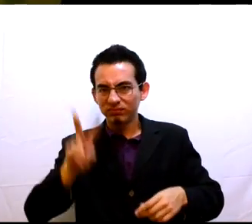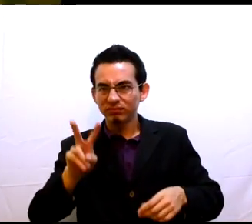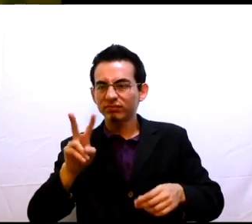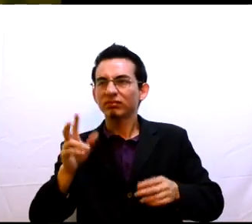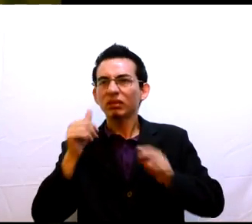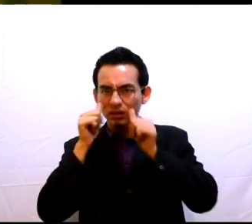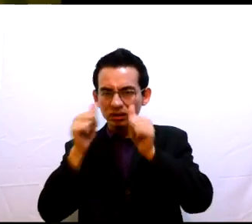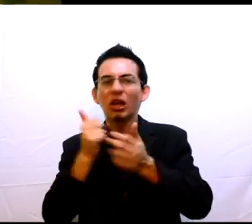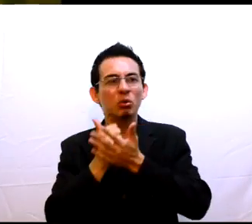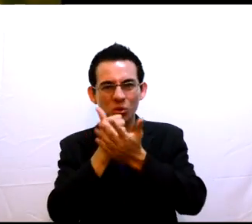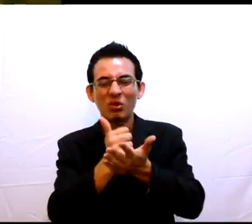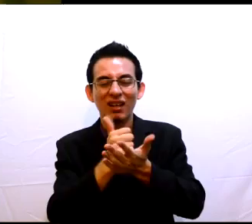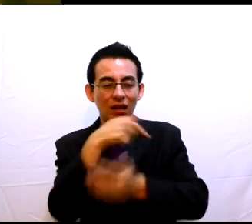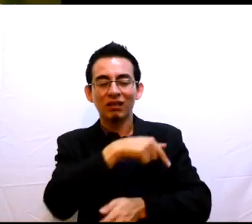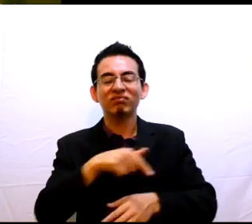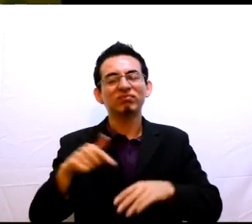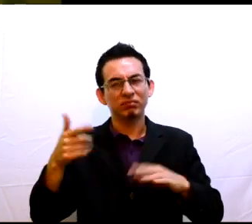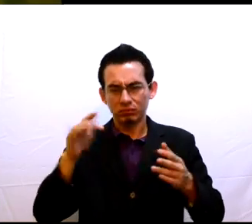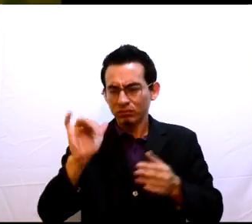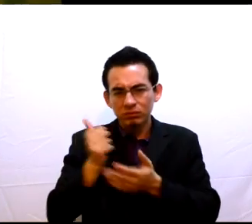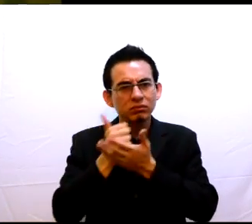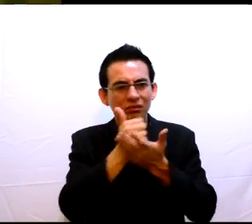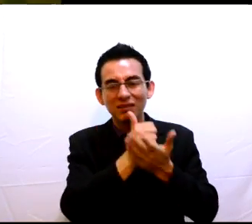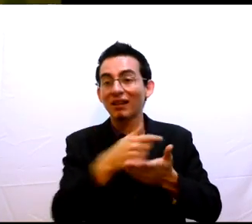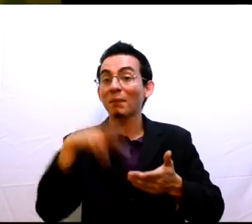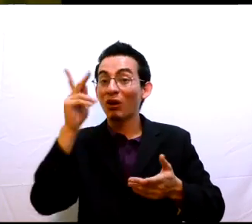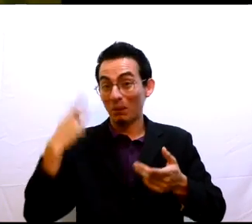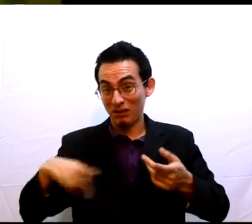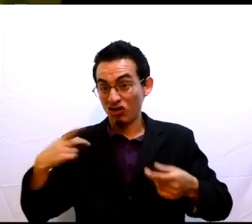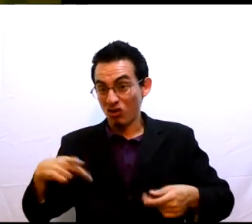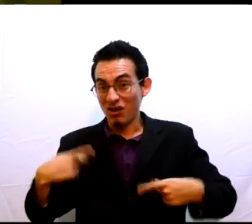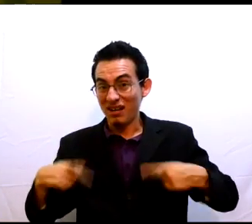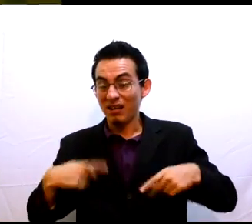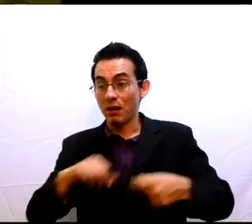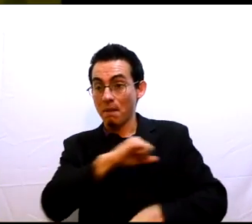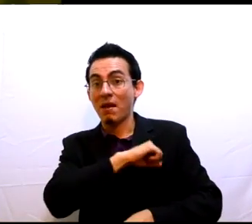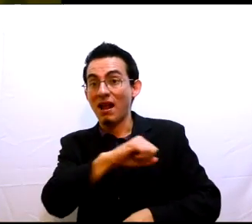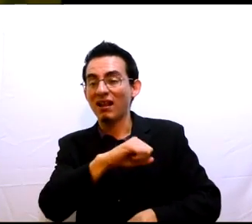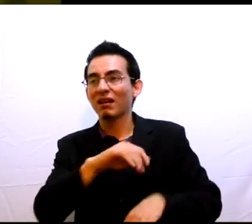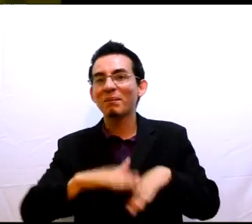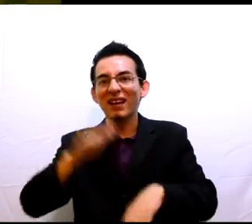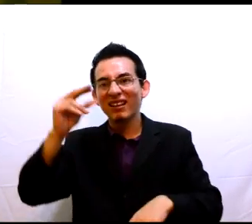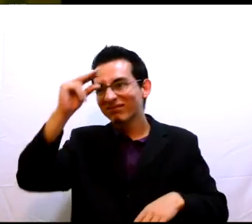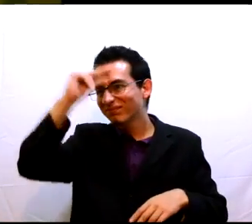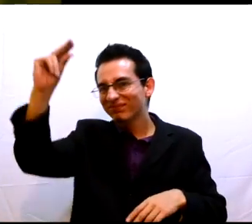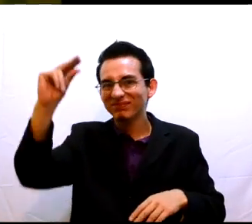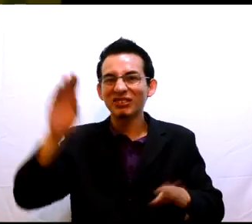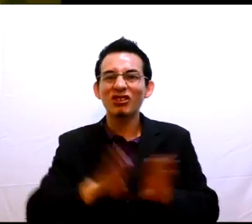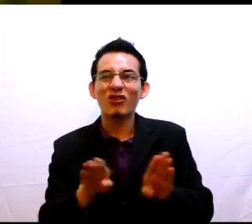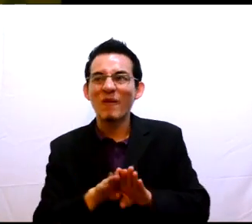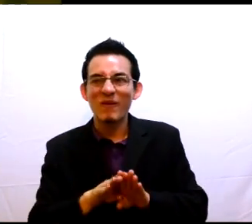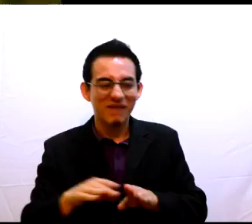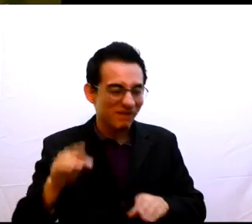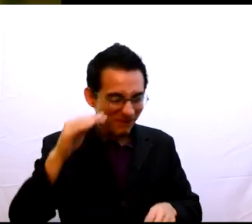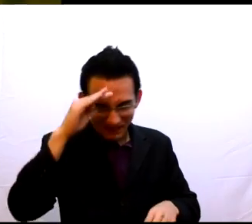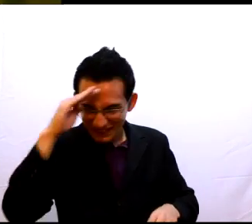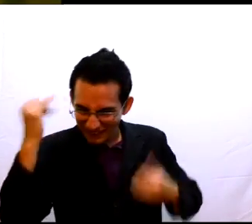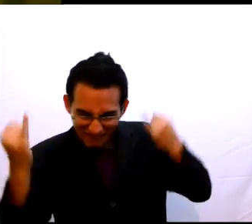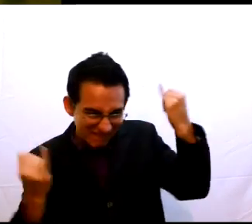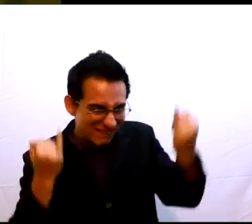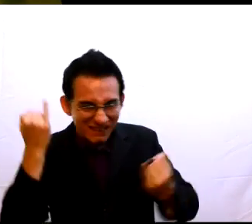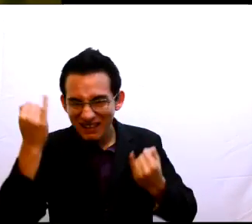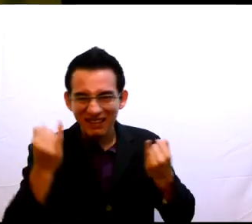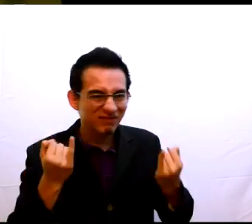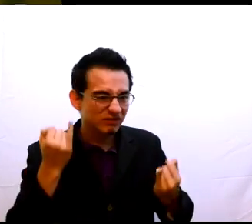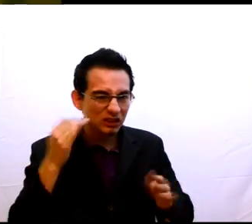en el griego significa obrar con inteligencia ser prudente ser